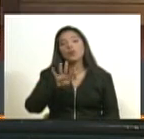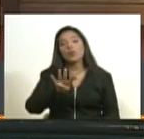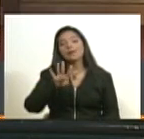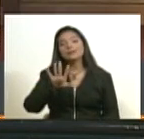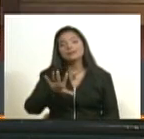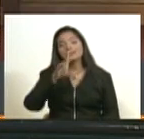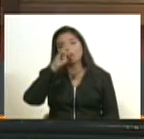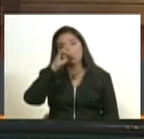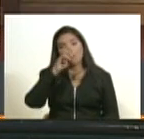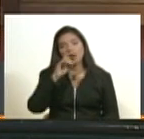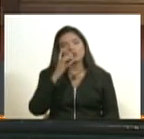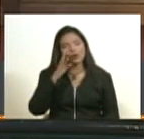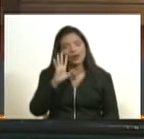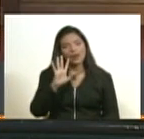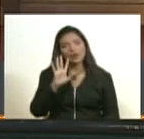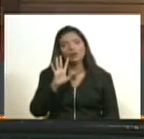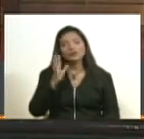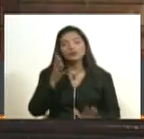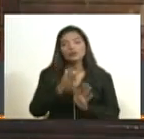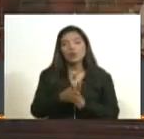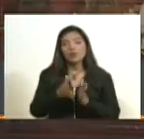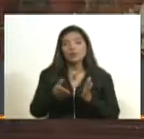5.245 años del calendario